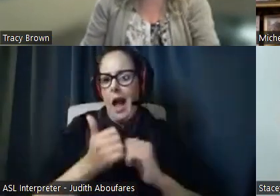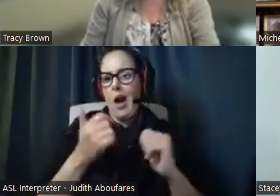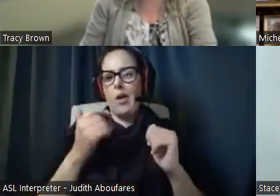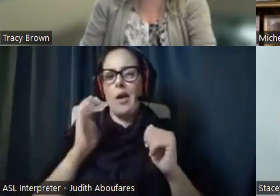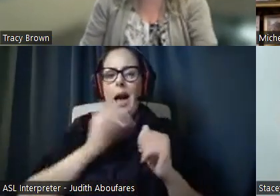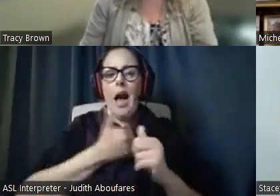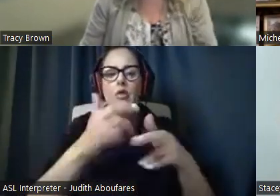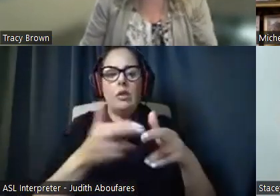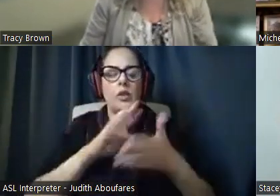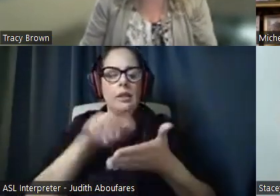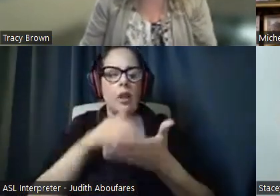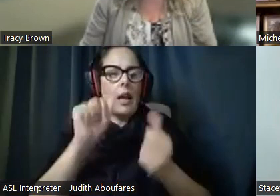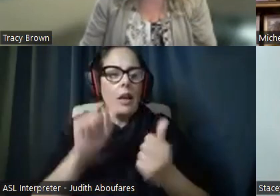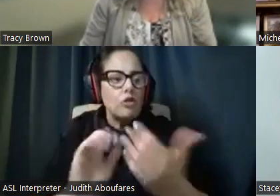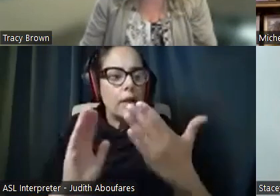discrepancia